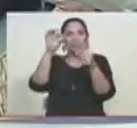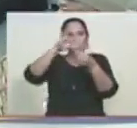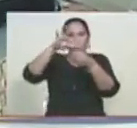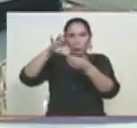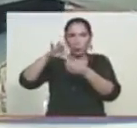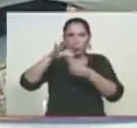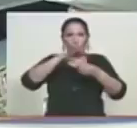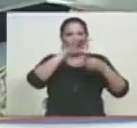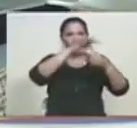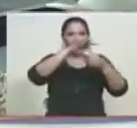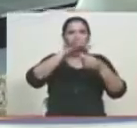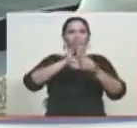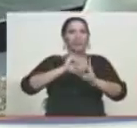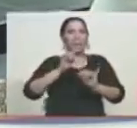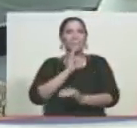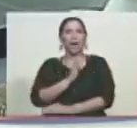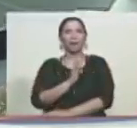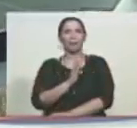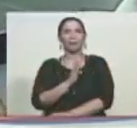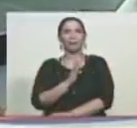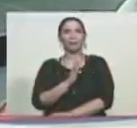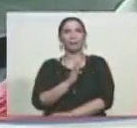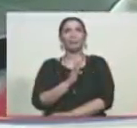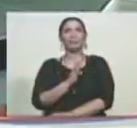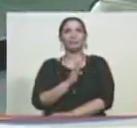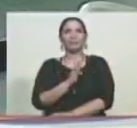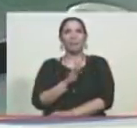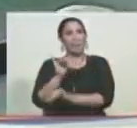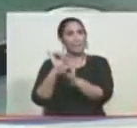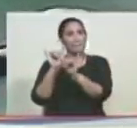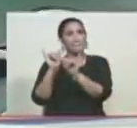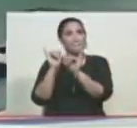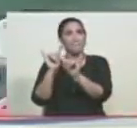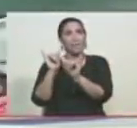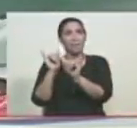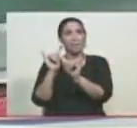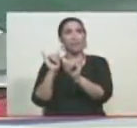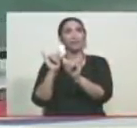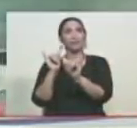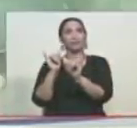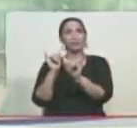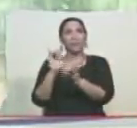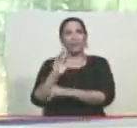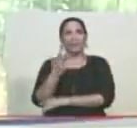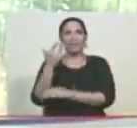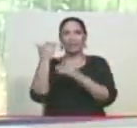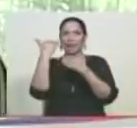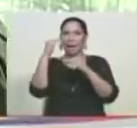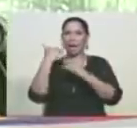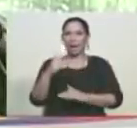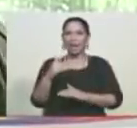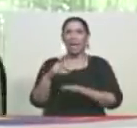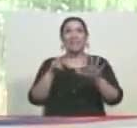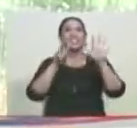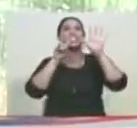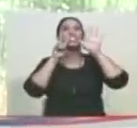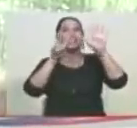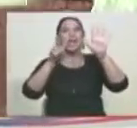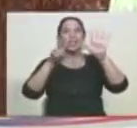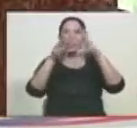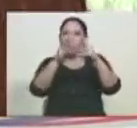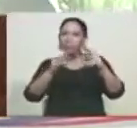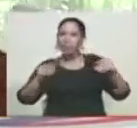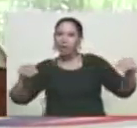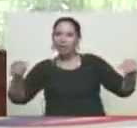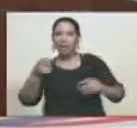nosotros habíamos preparado. Y ahorita, en el mismo ensayo, ya en la tercera etapa, nosotros tenemos más de 7 hectáreas de arroz